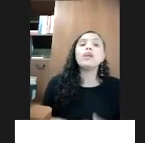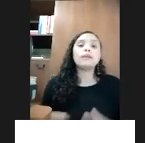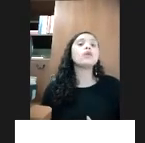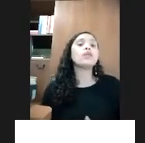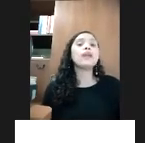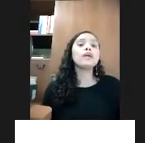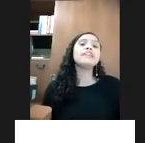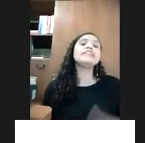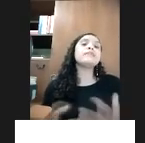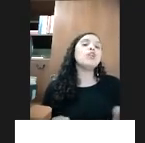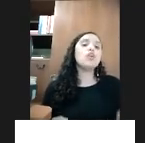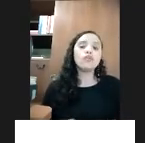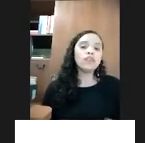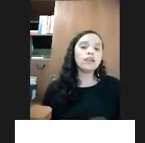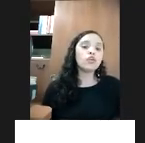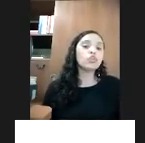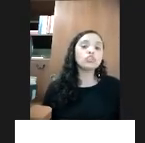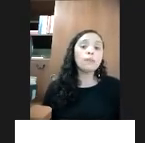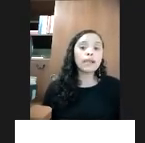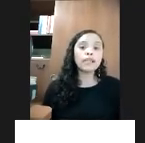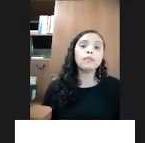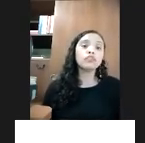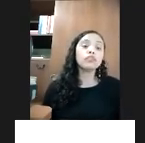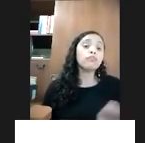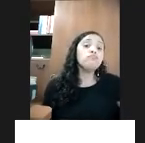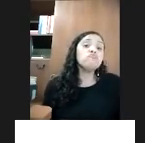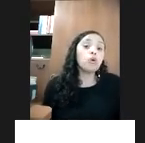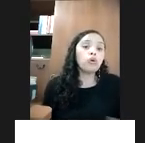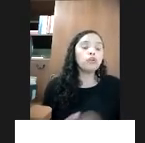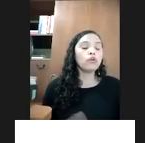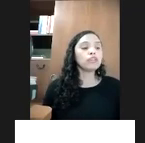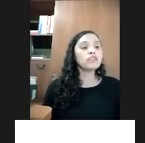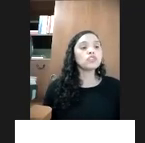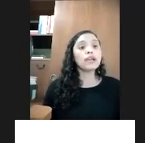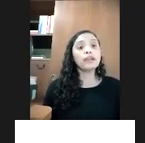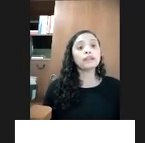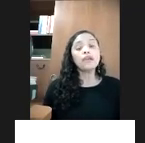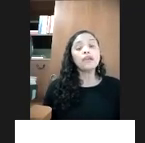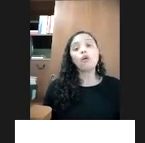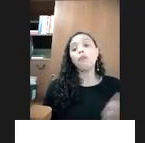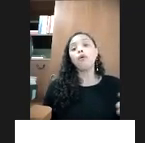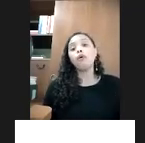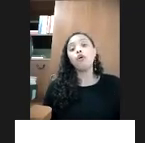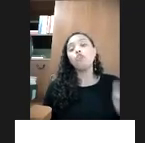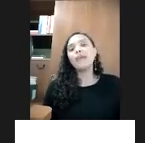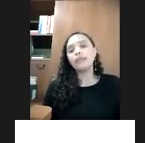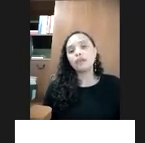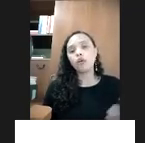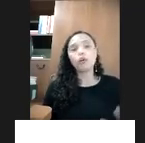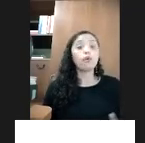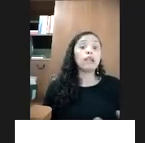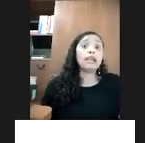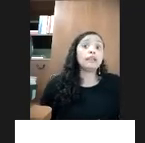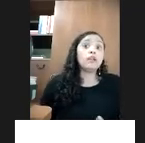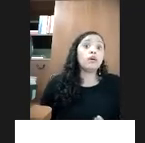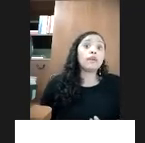o el que me donaron, y además lo combinan con otros mecanismos no tradicionales o no médicos,